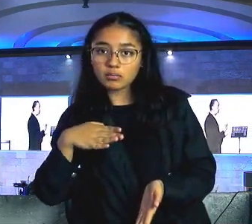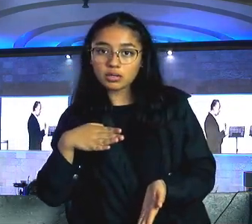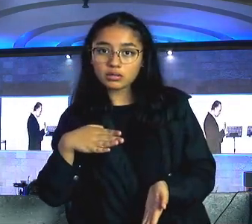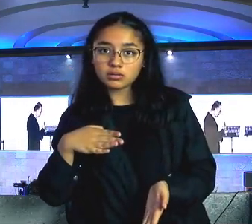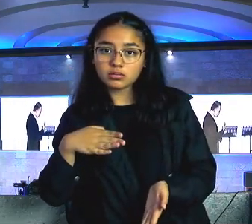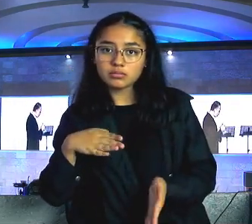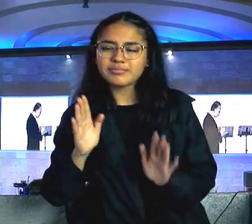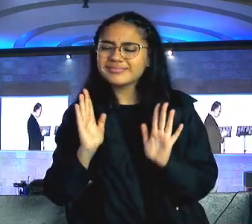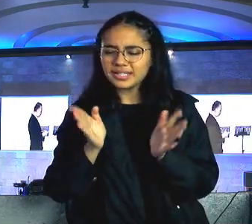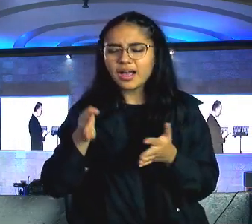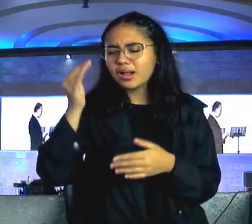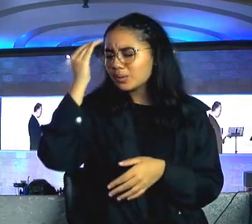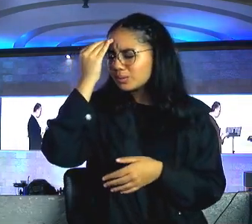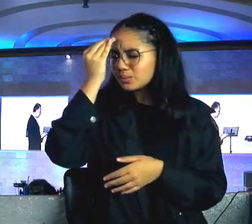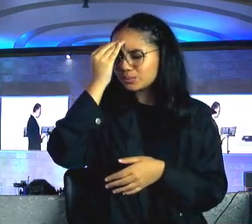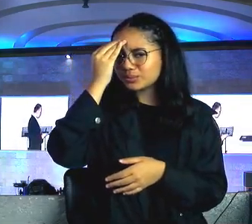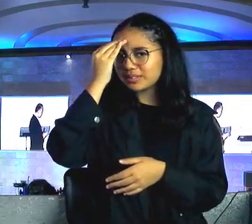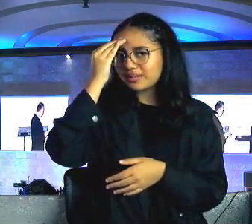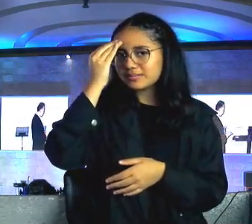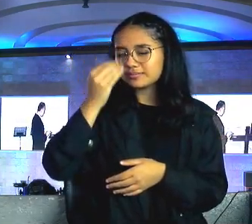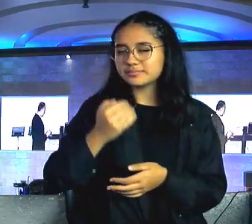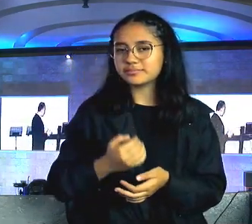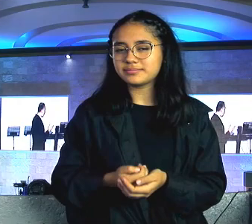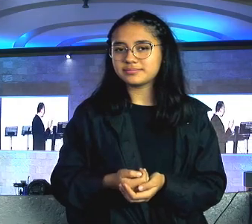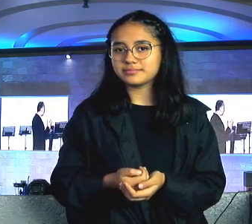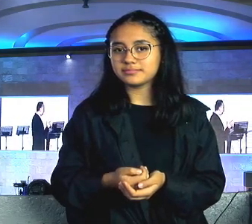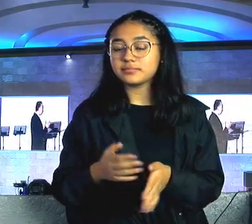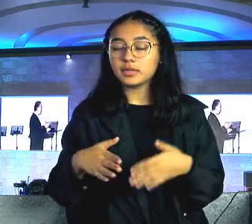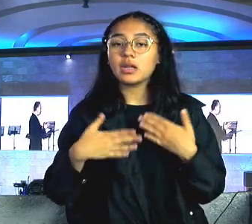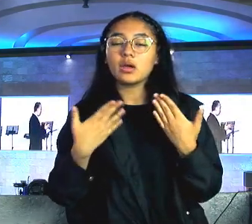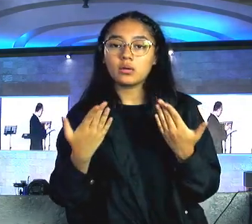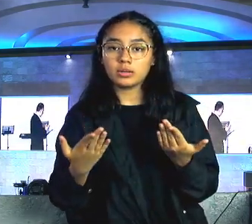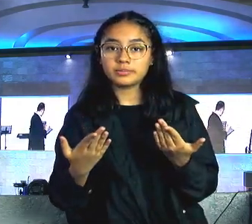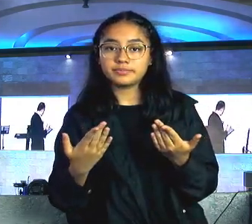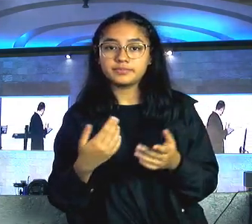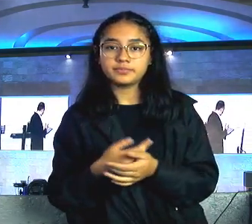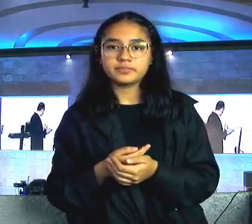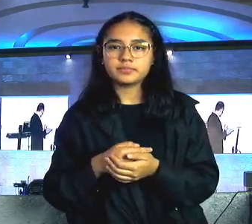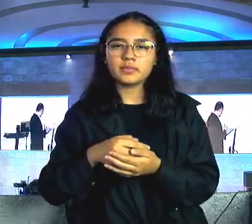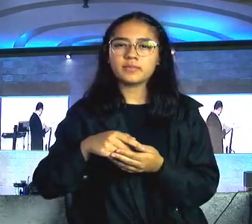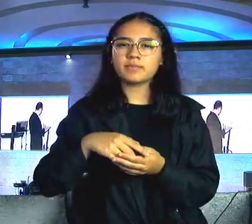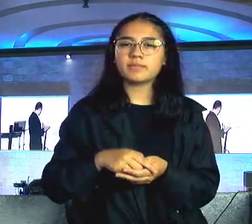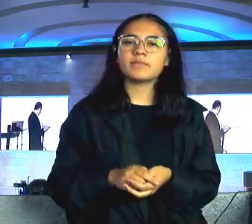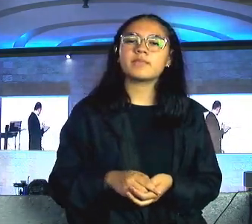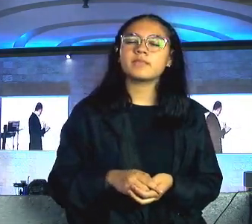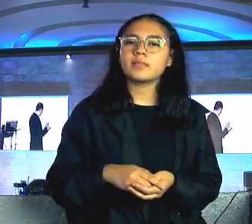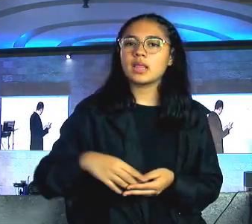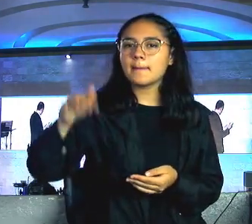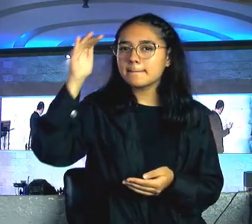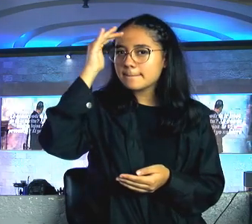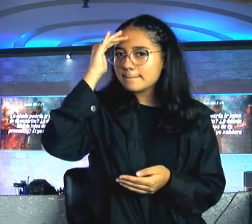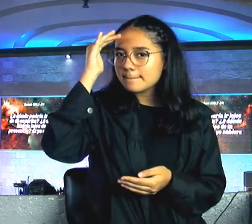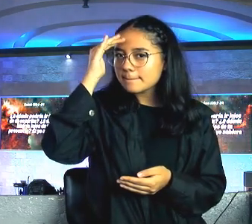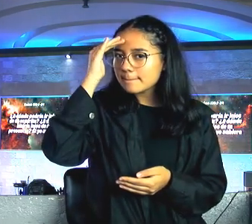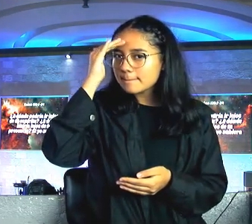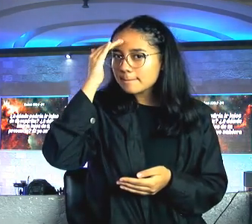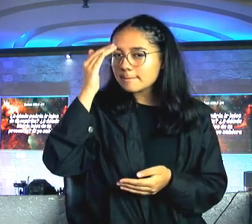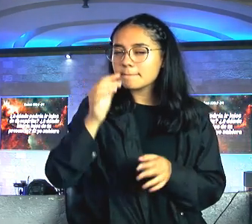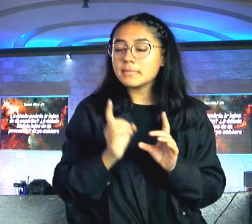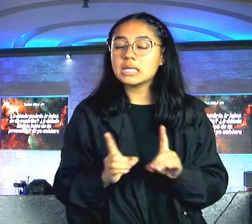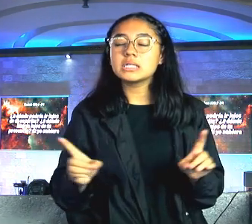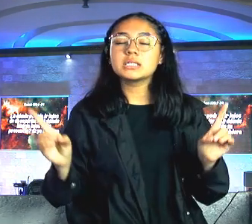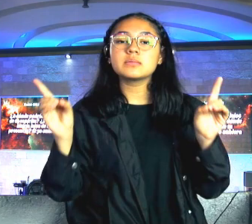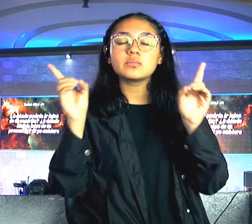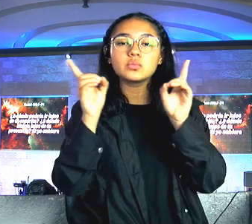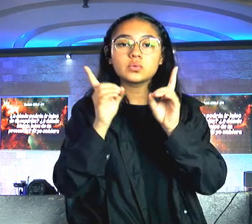Él ya lo conoce. Ahora, la reflexión del versículo 7 es también importante. ¿A